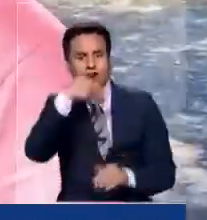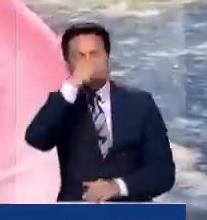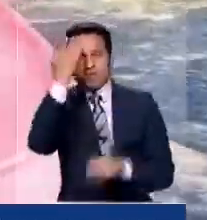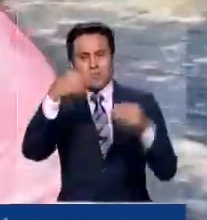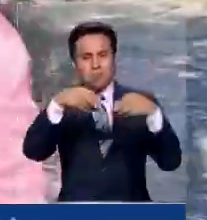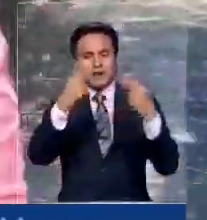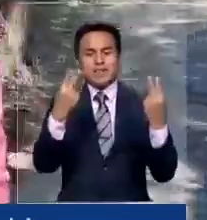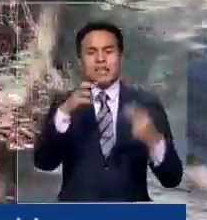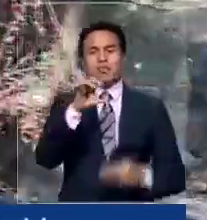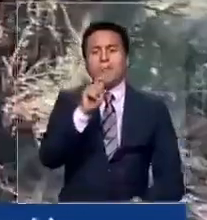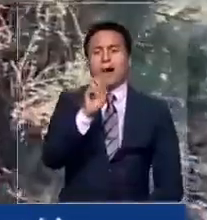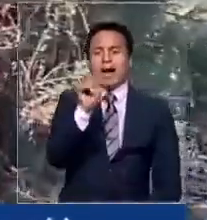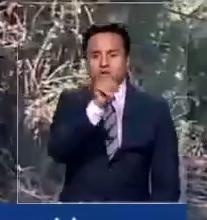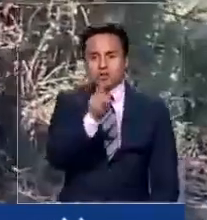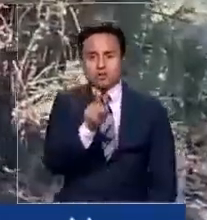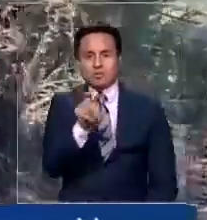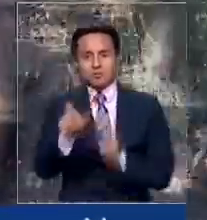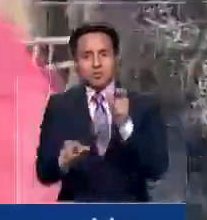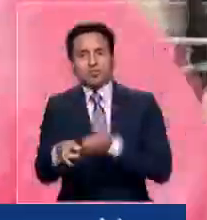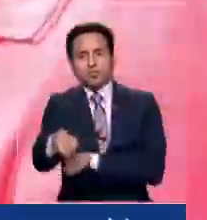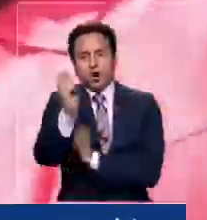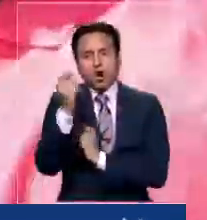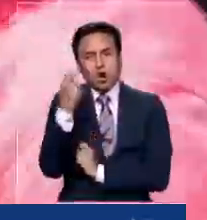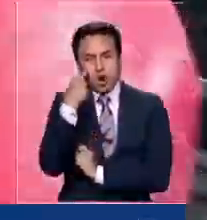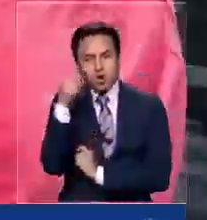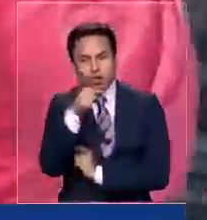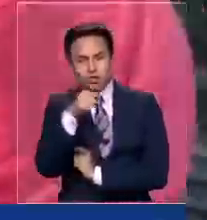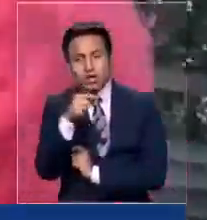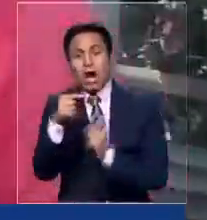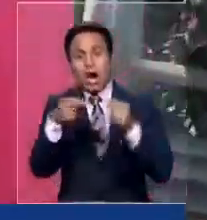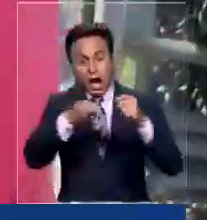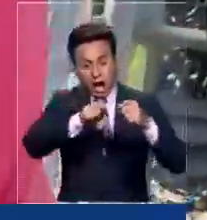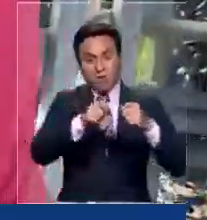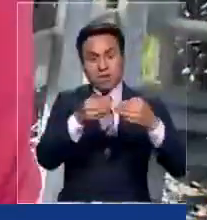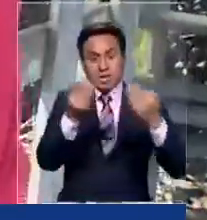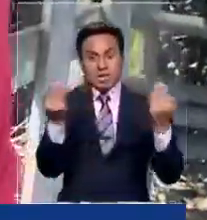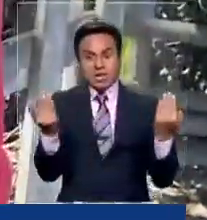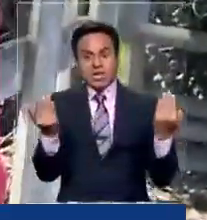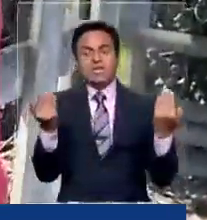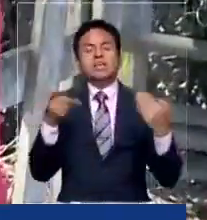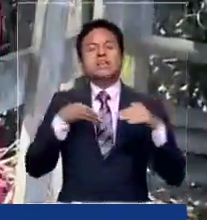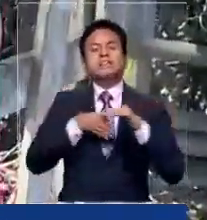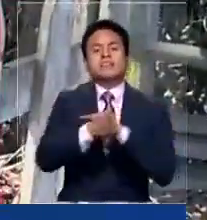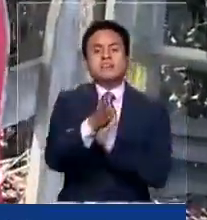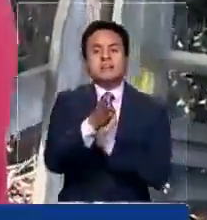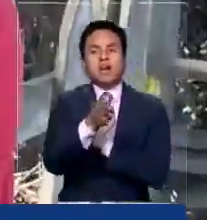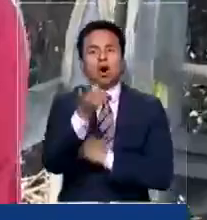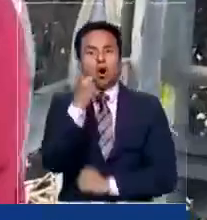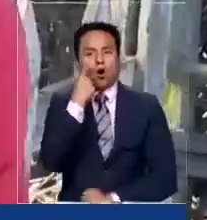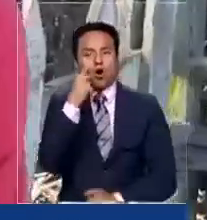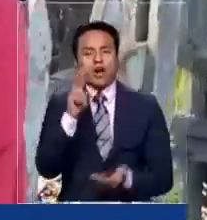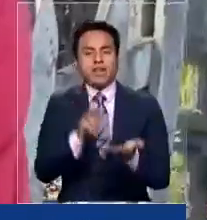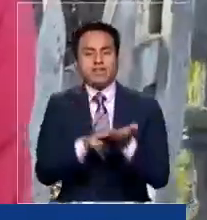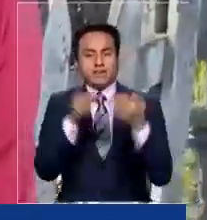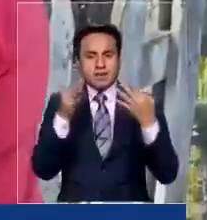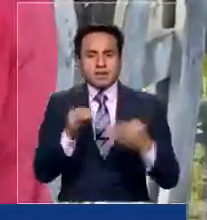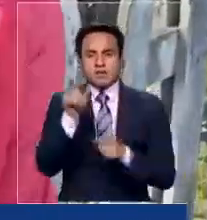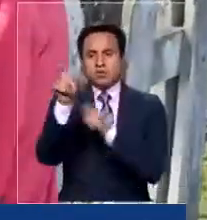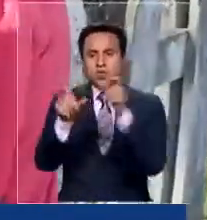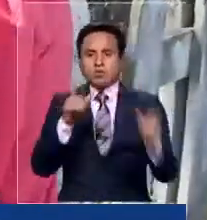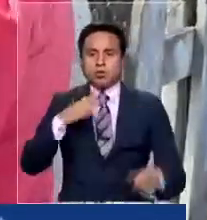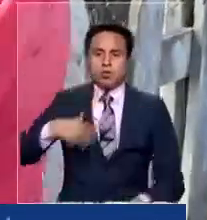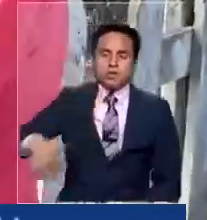de los patos que muchos pescadores conocen que ahora vamos a abrirla y va a poder ingresar para que conozcan la realidad acá de toda la